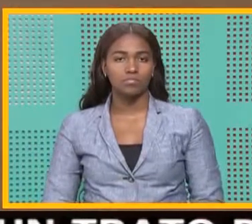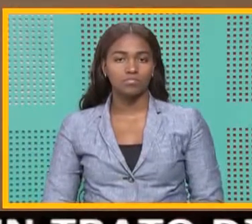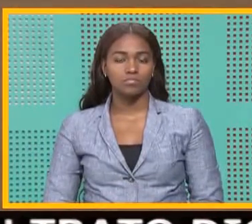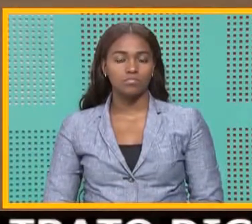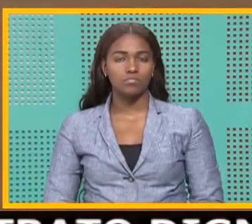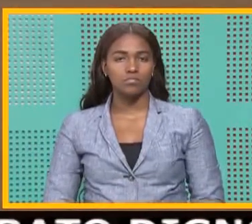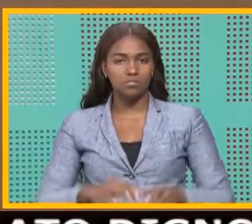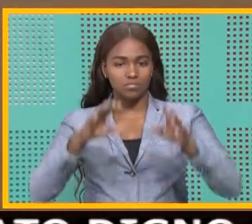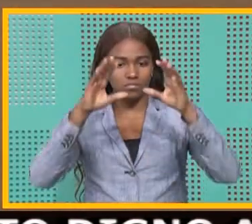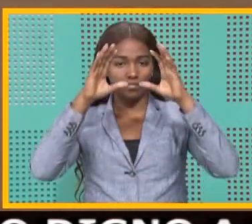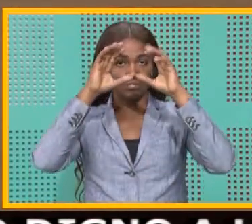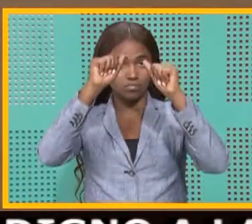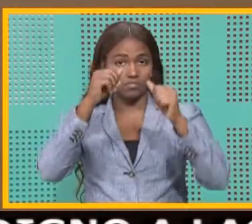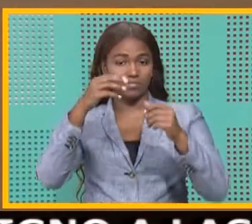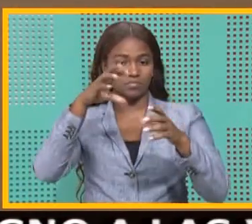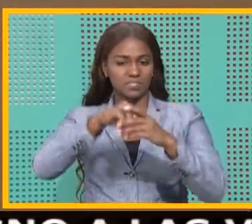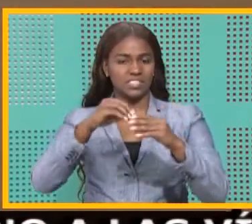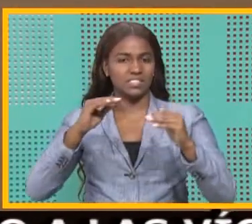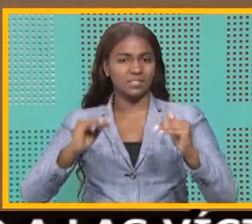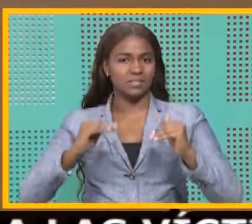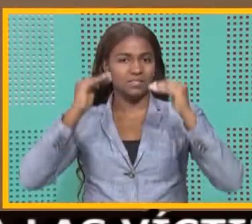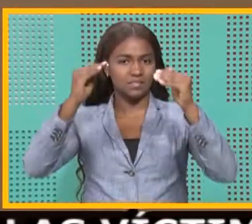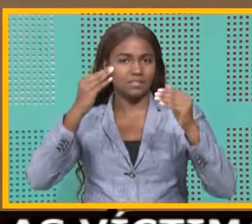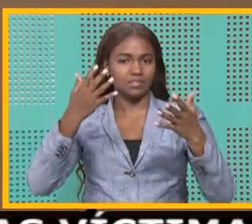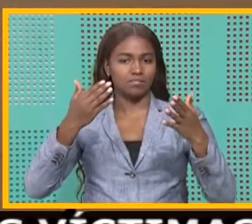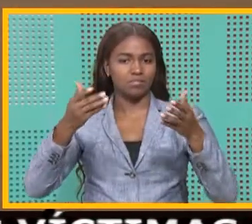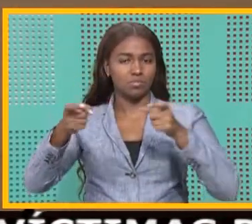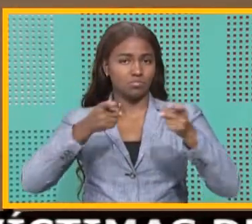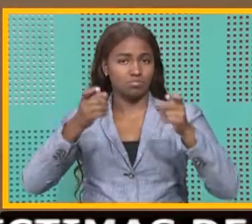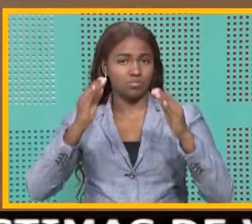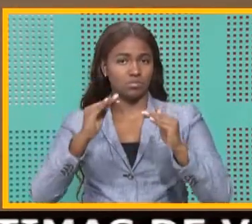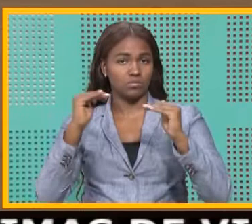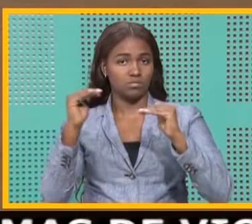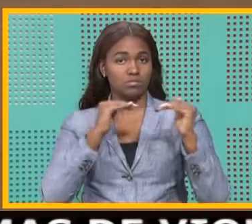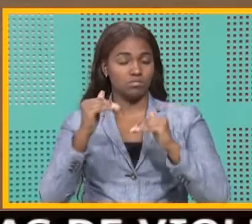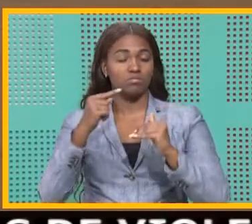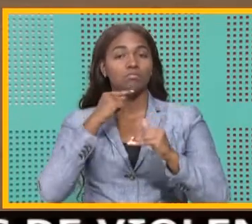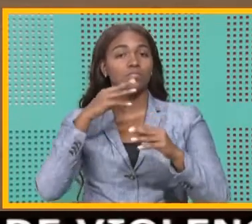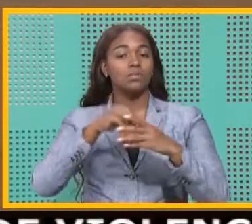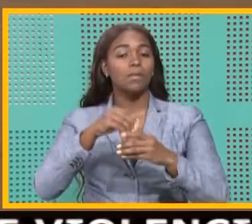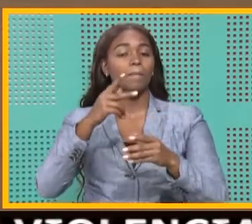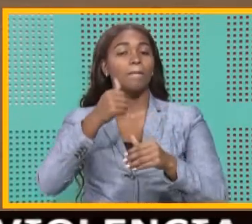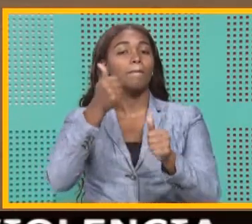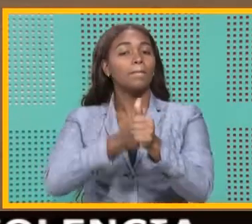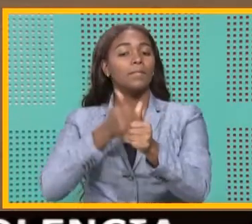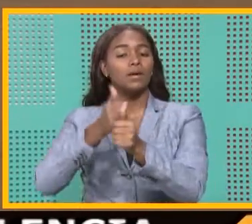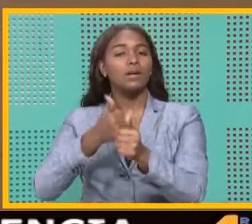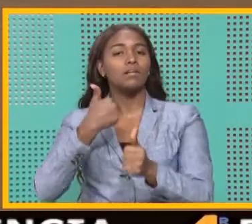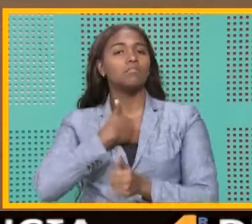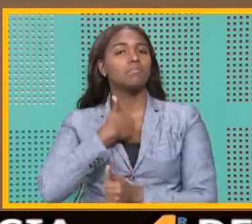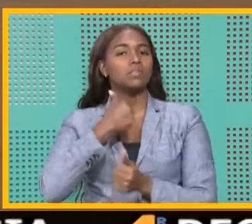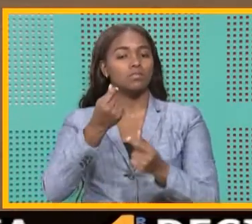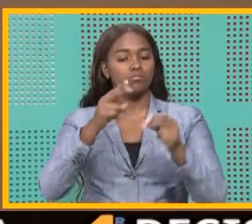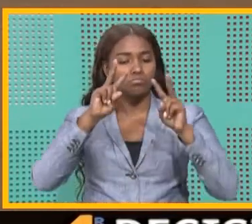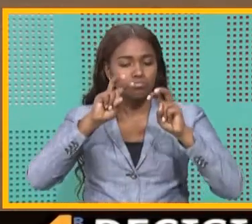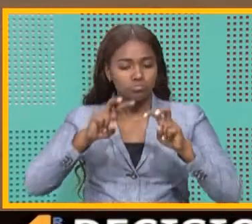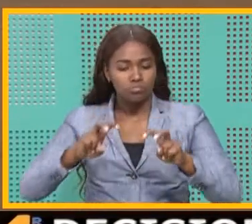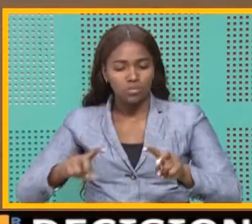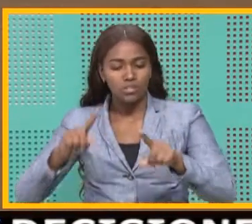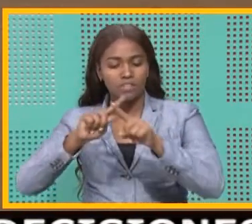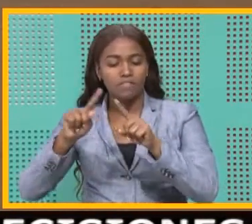El presidente de la Suprema Corte de Justicia dio a conocer que personalmente ha revisado los expedientes de mayor